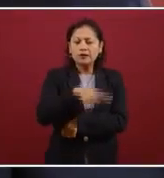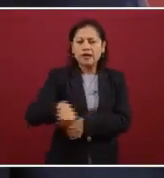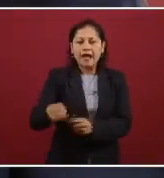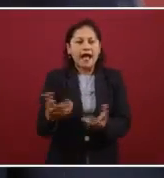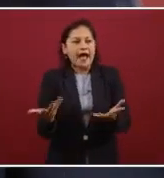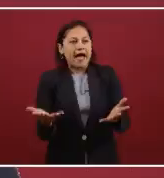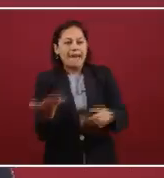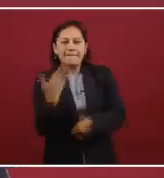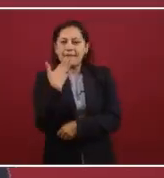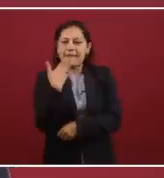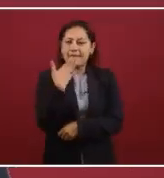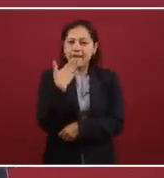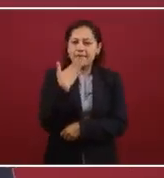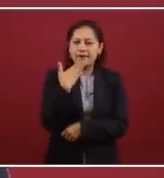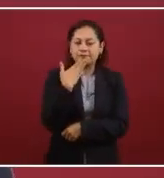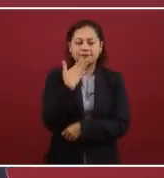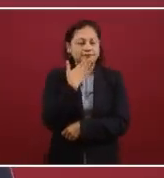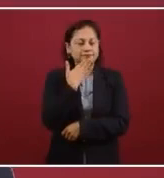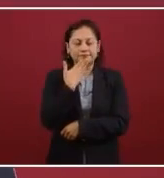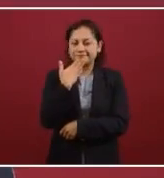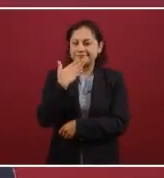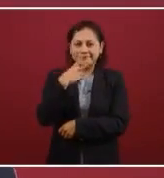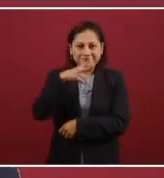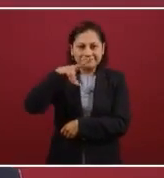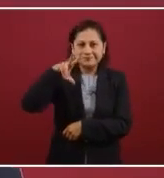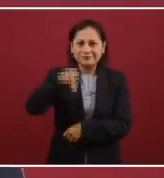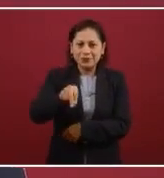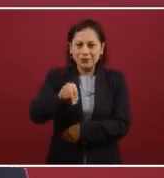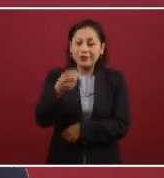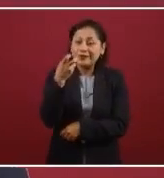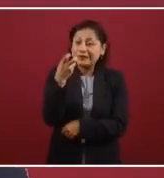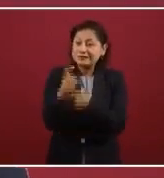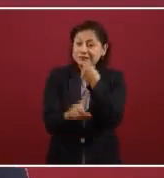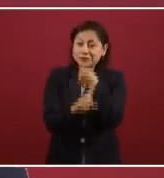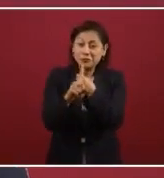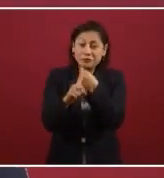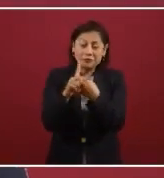Es que ese era el peor de los males.